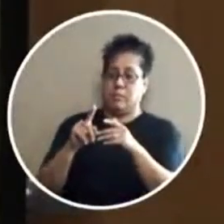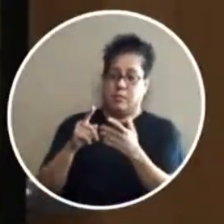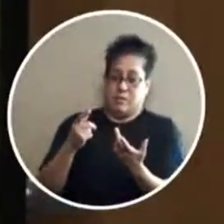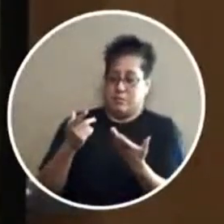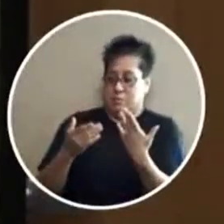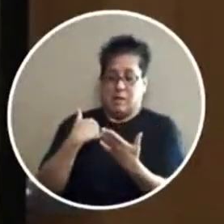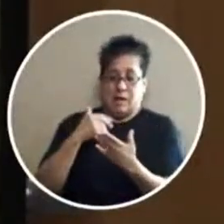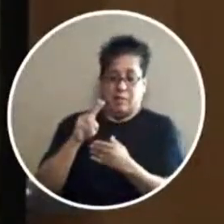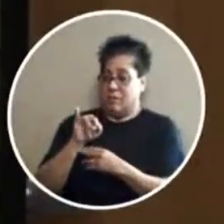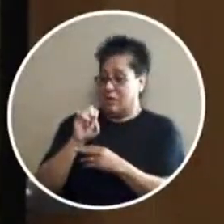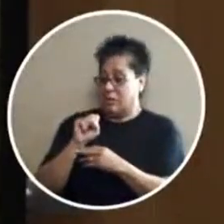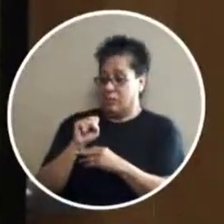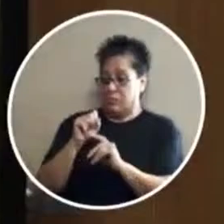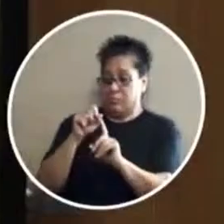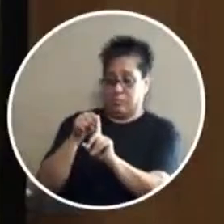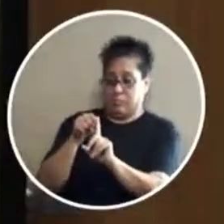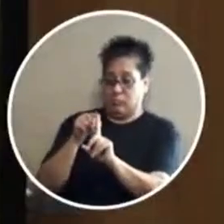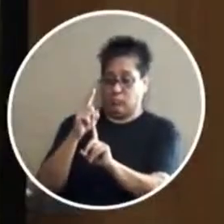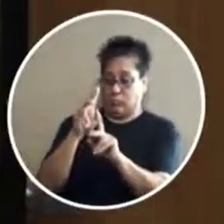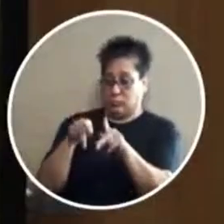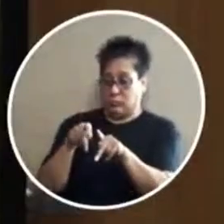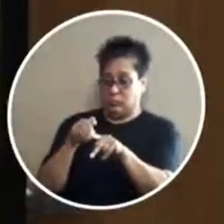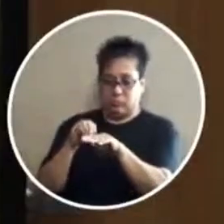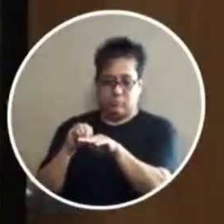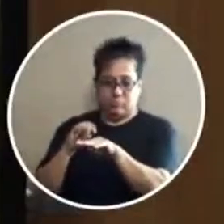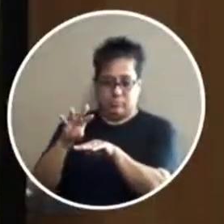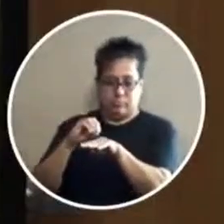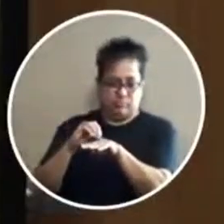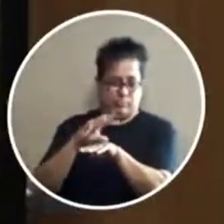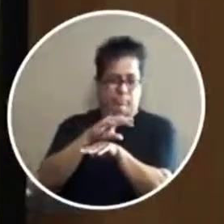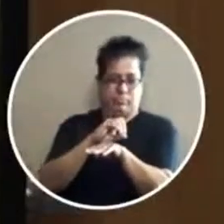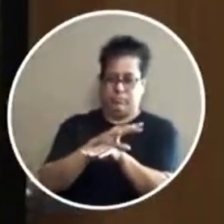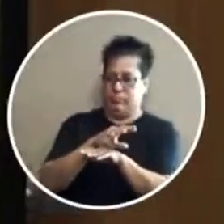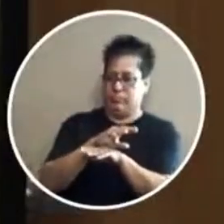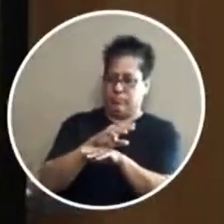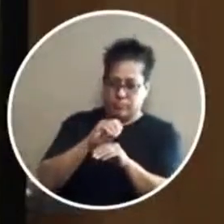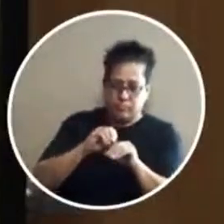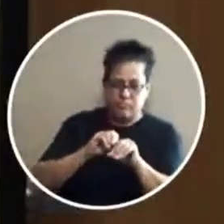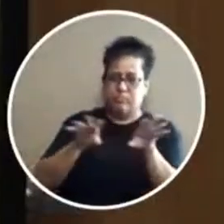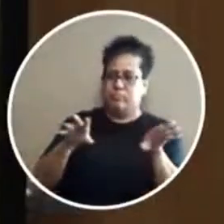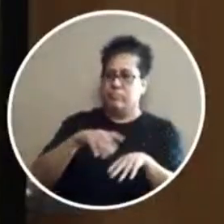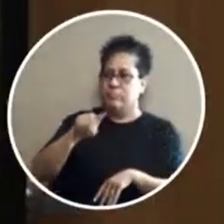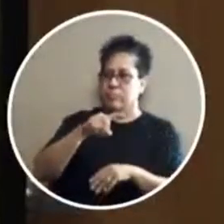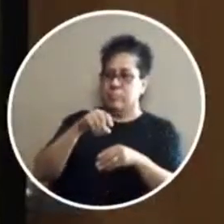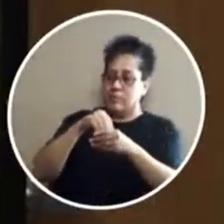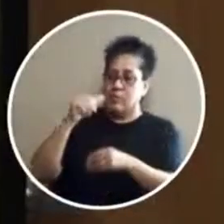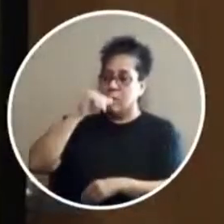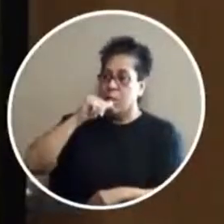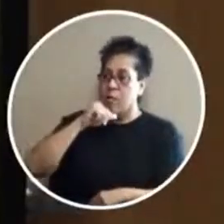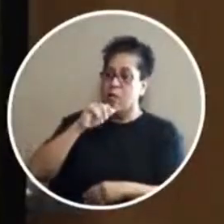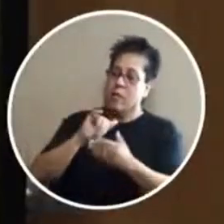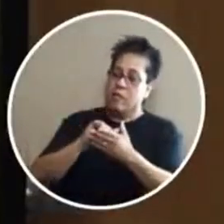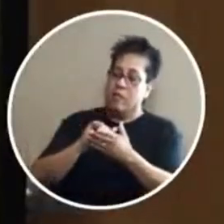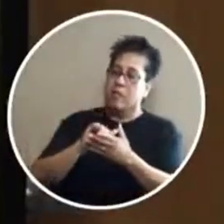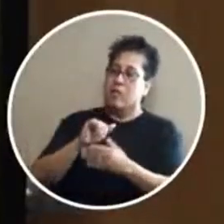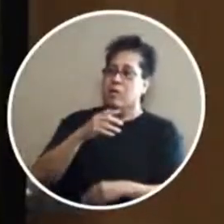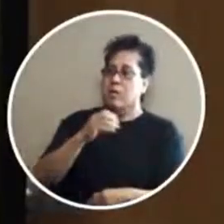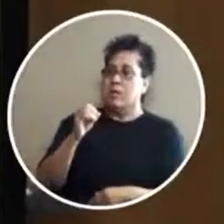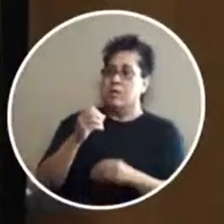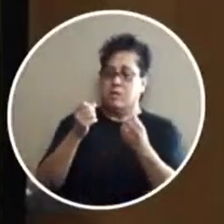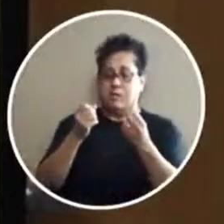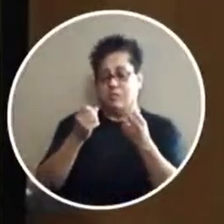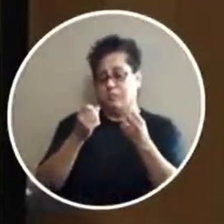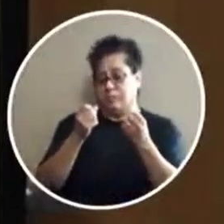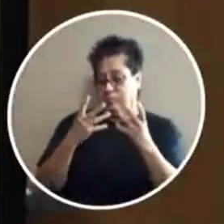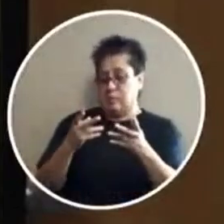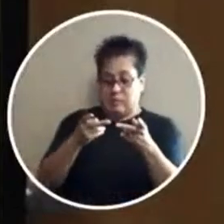tenga el virus puede exponer a muchas otras personas, las cuales pueden enfermarse nomás por asistir a esos lugares. Muchos de estos